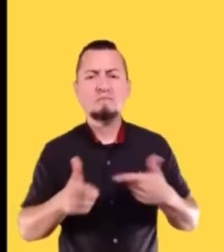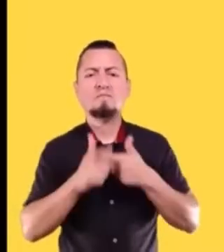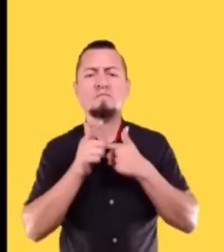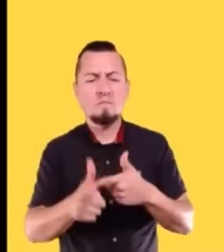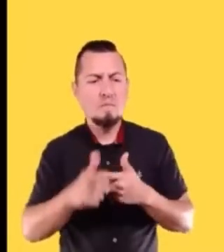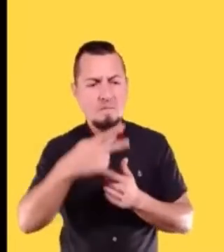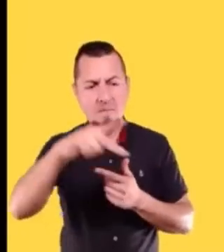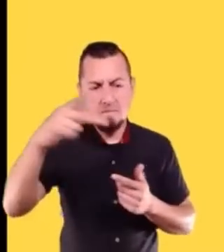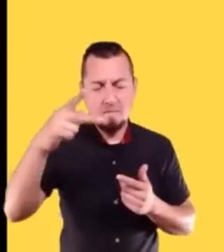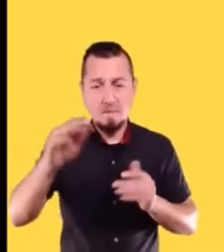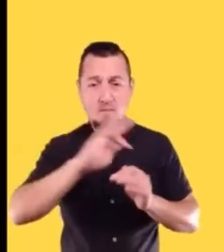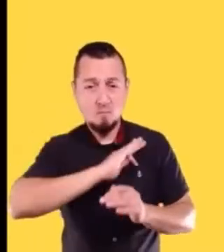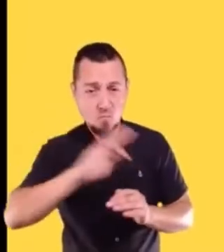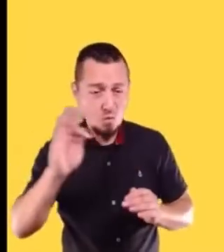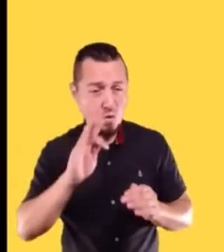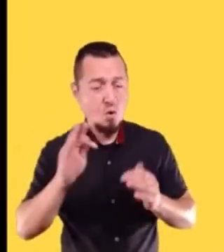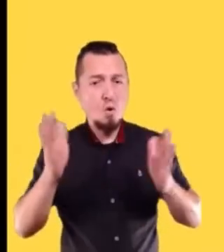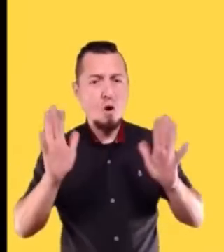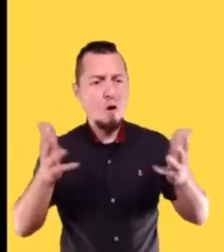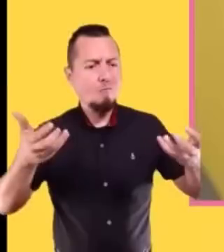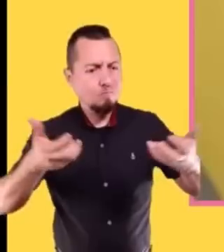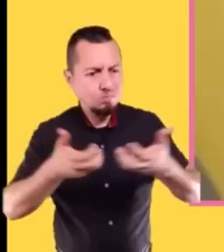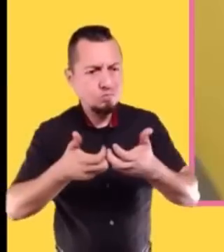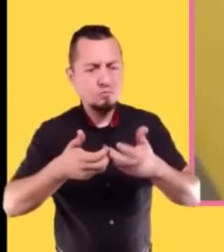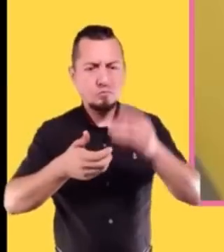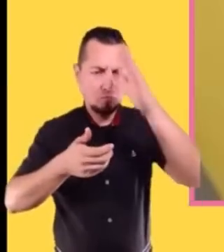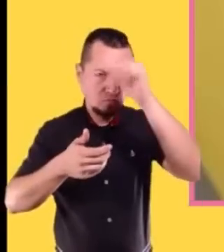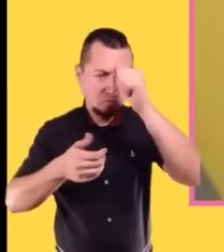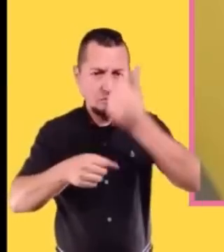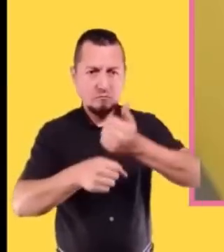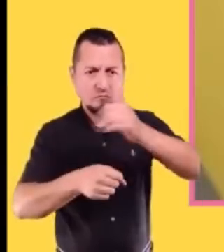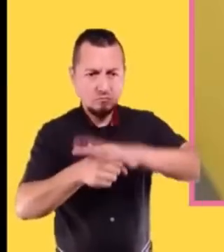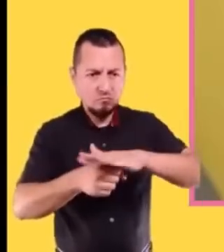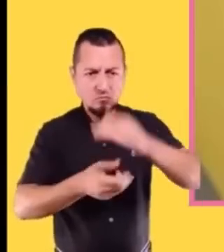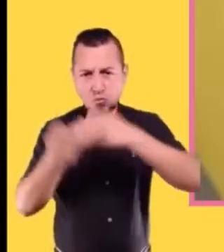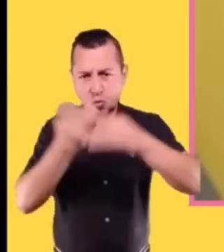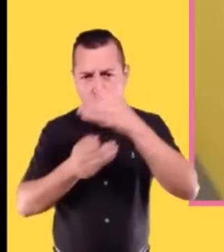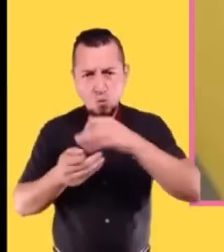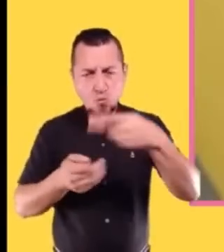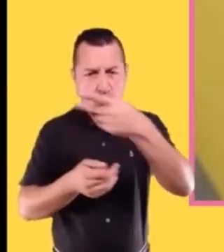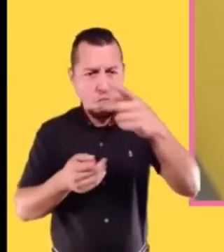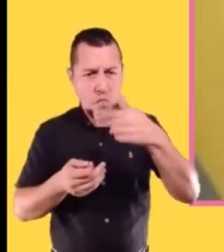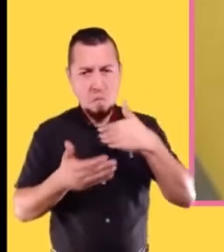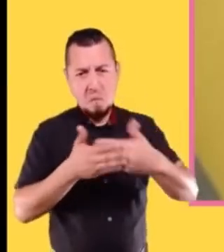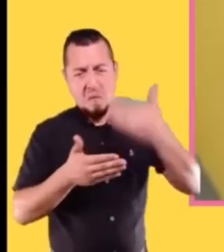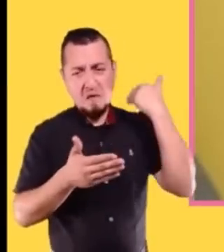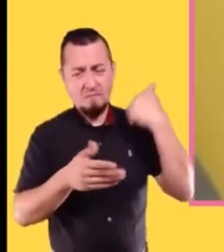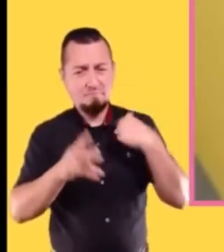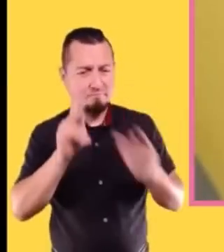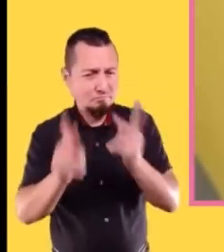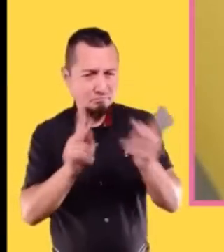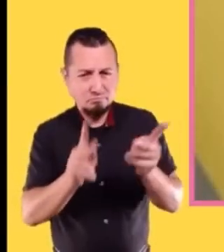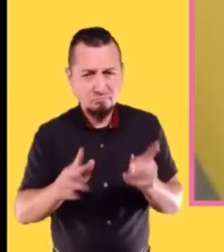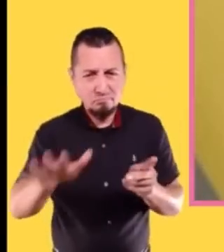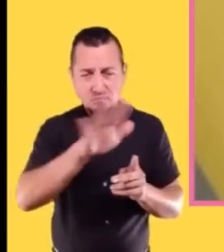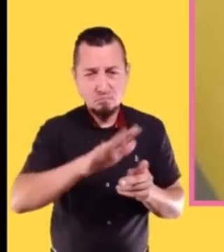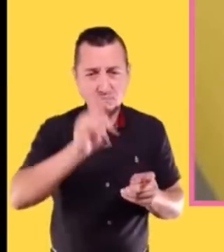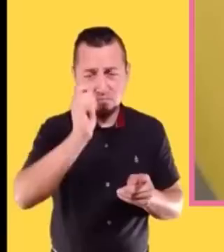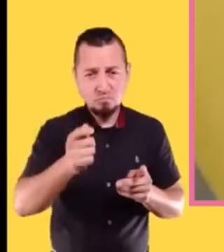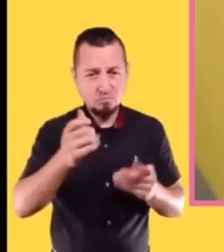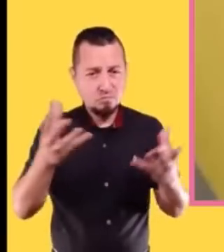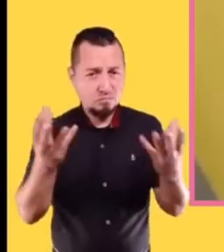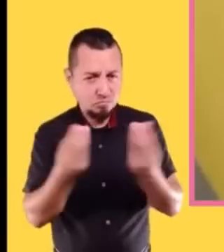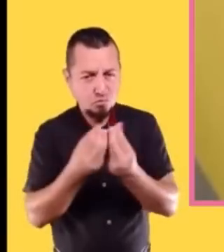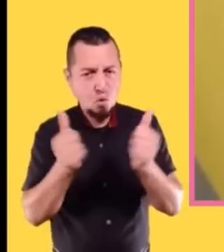por supuesto siempre de la mano de una gestión administrativa integral. Les decía hace un momento, los contenidos didácticos y académicos se relacionan con